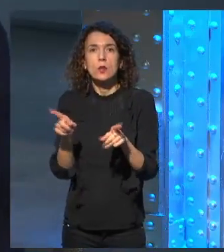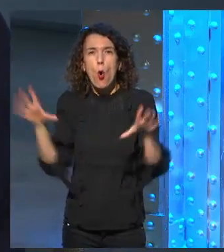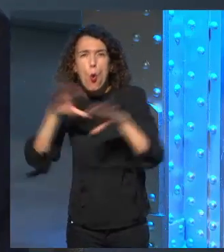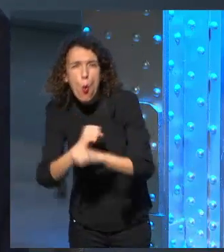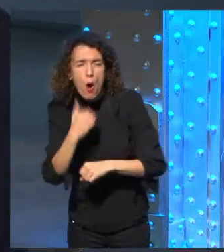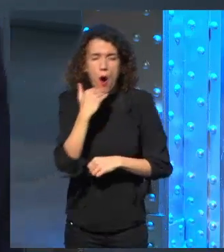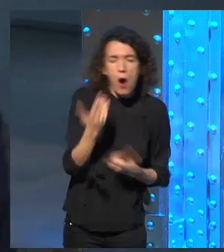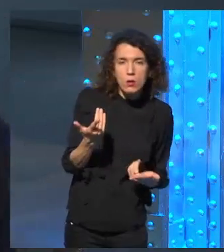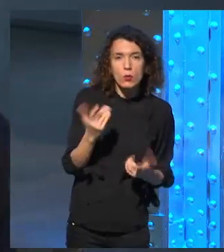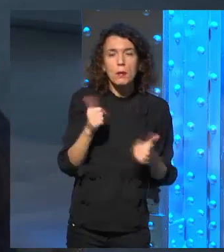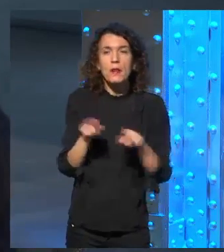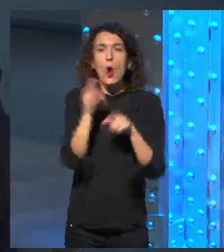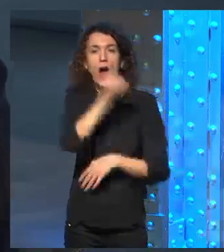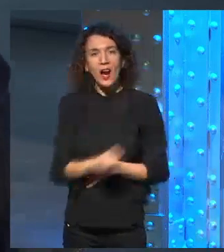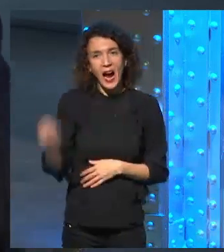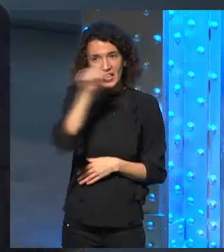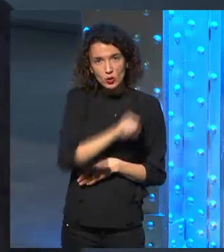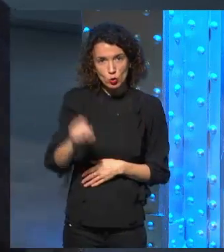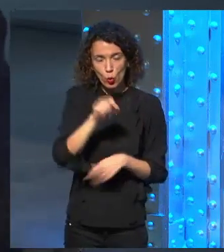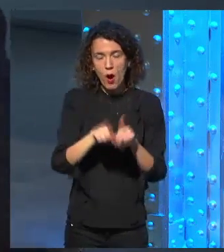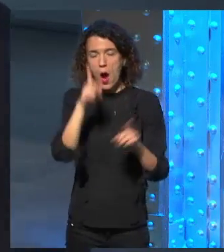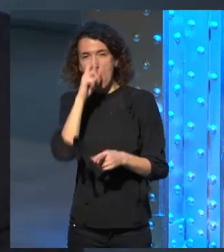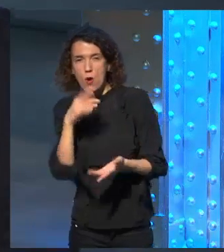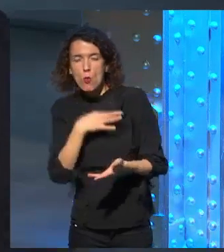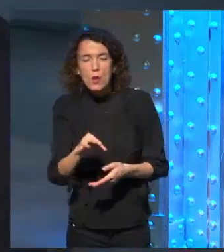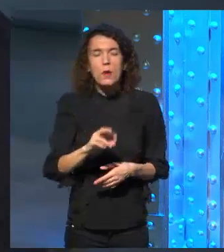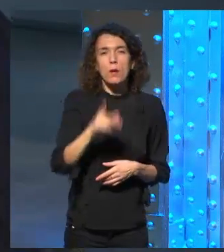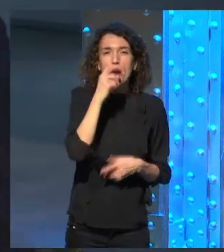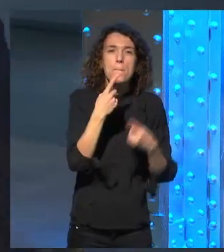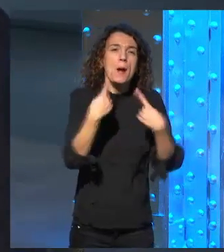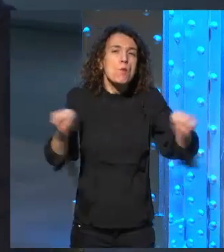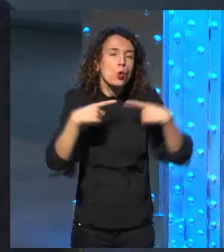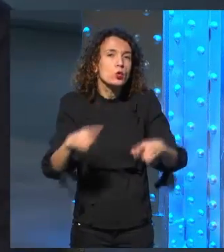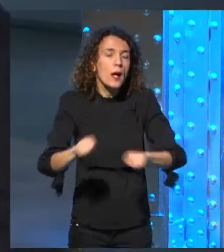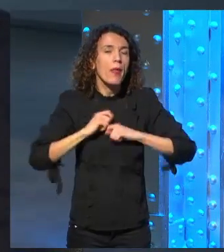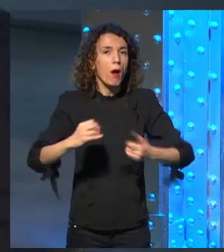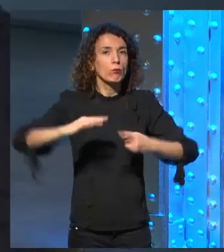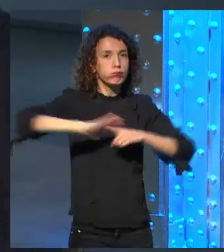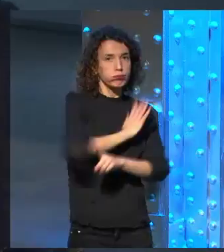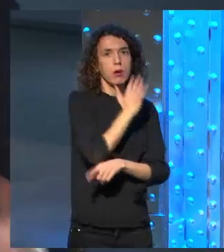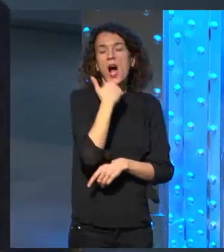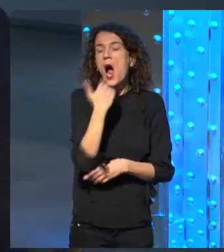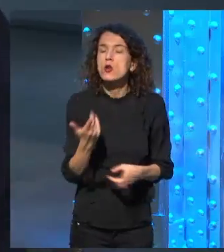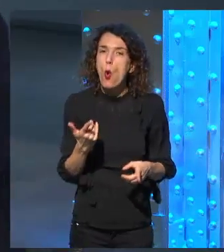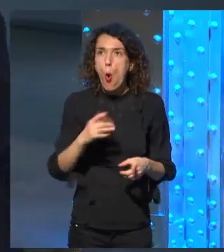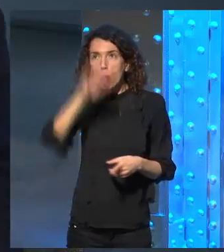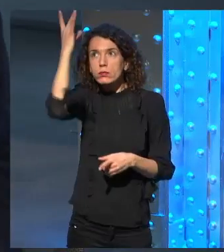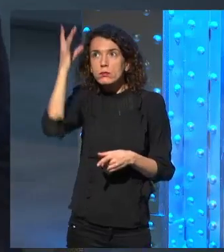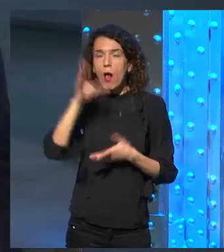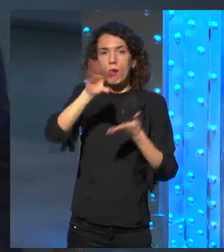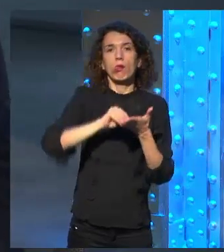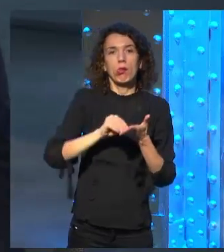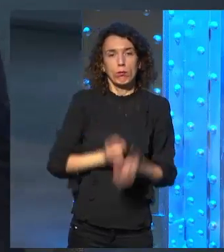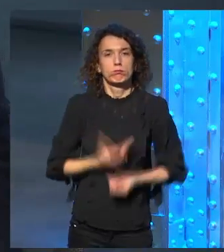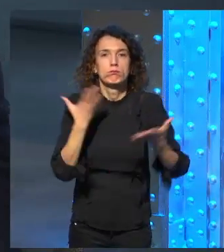En absoluto. Puede ser un canto que él recuerde, puede ser otra cosa, puede ser una melodía que le inspiró o algo que se le ha ocurrido, pero que tenga,